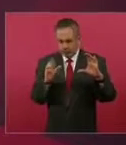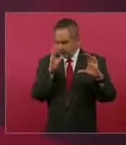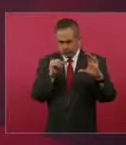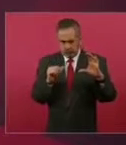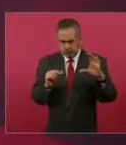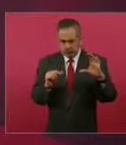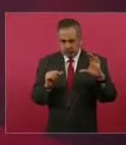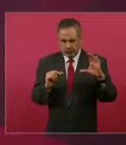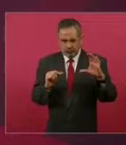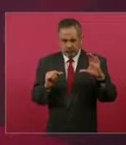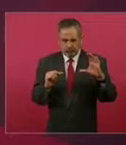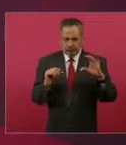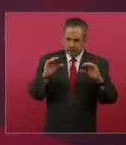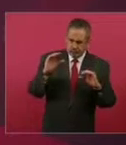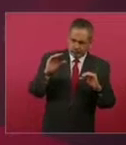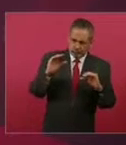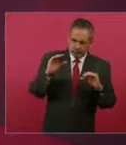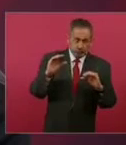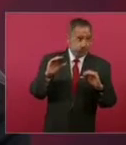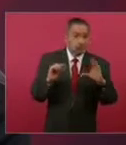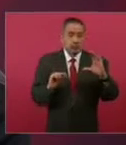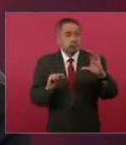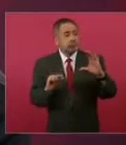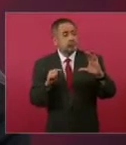y ellos ganan